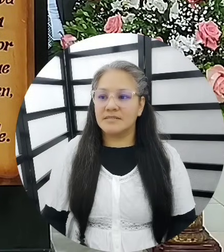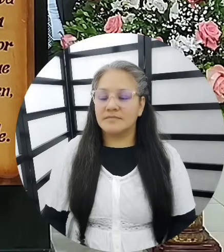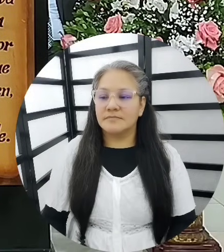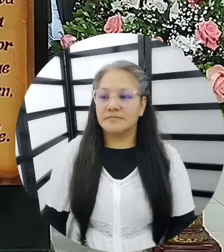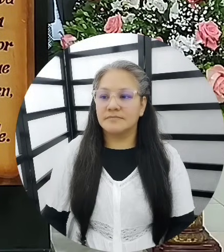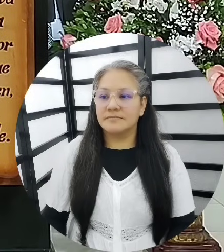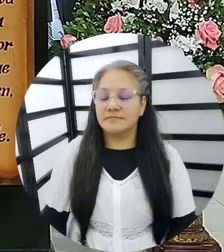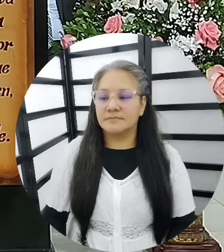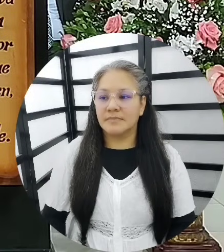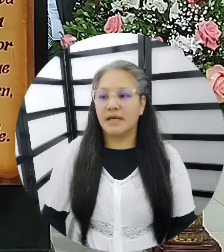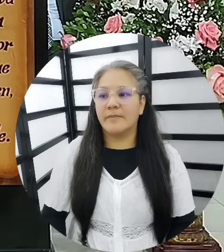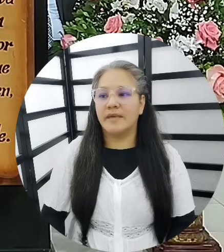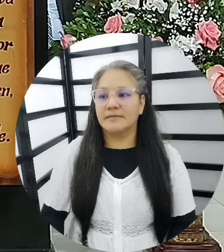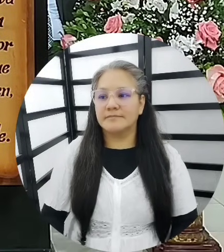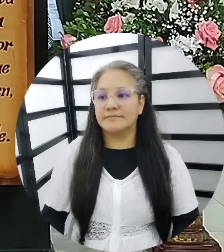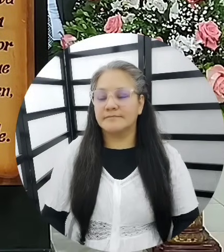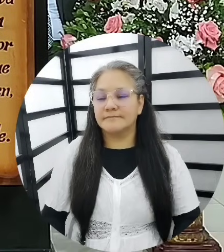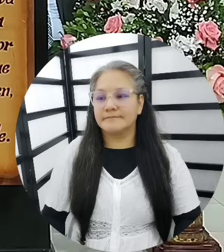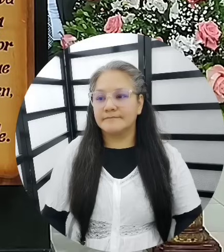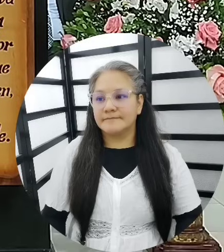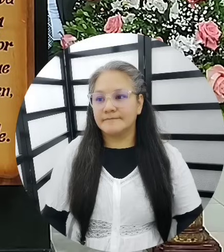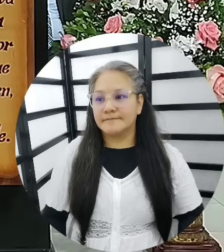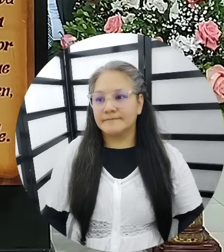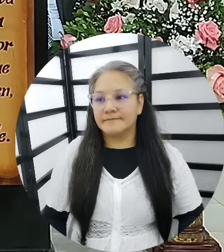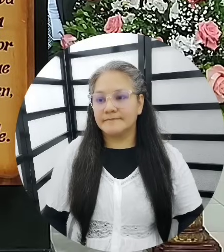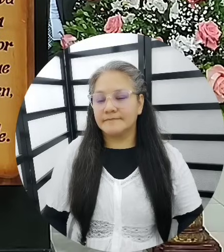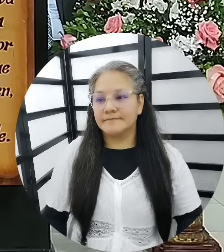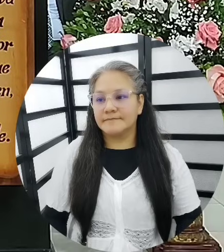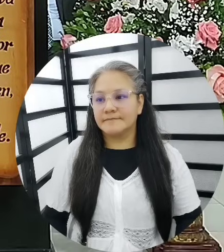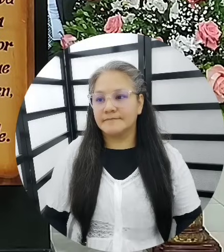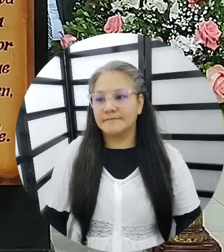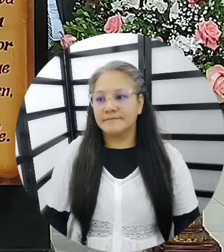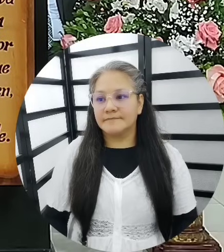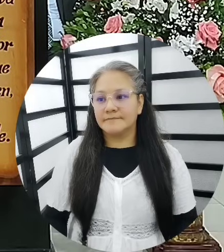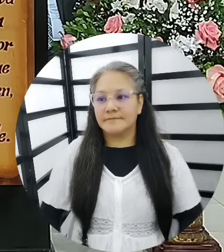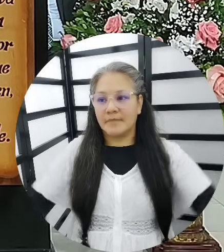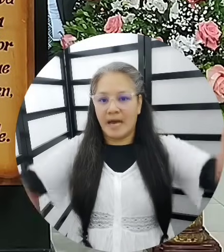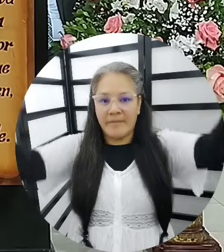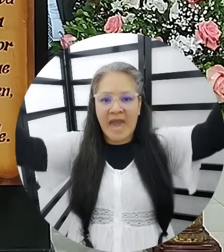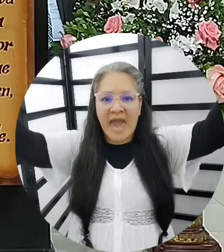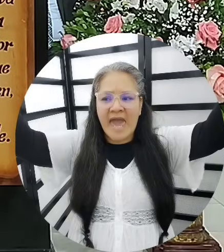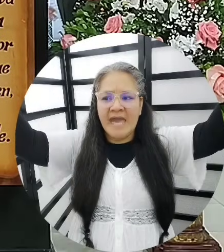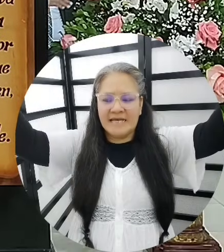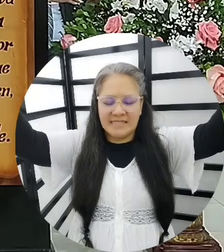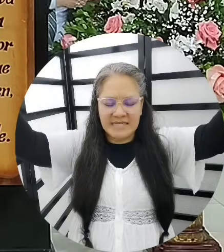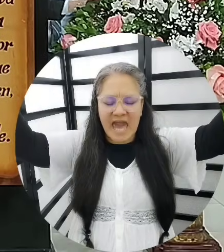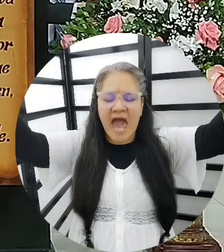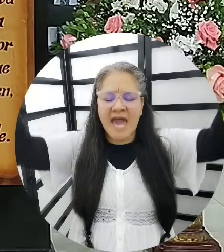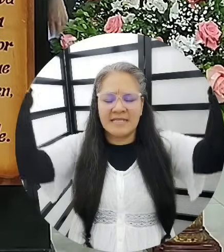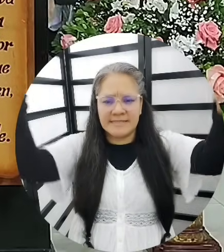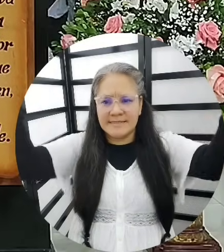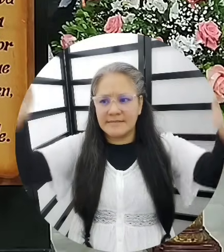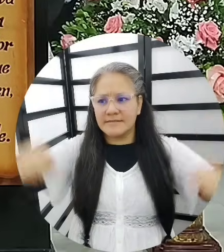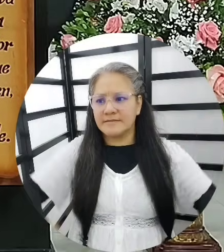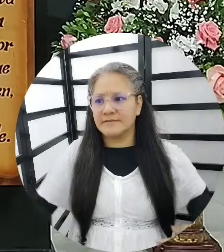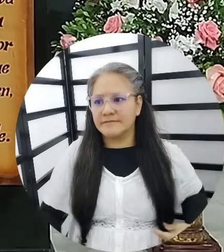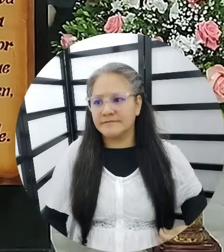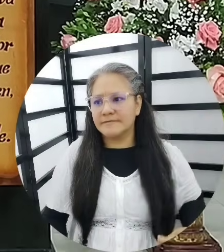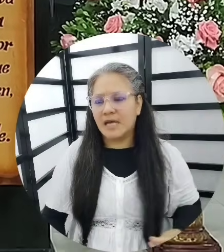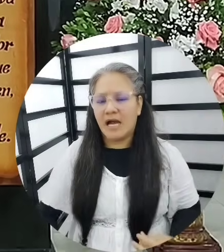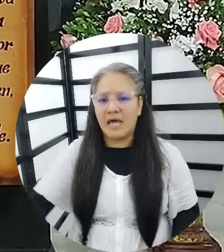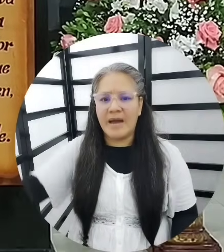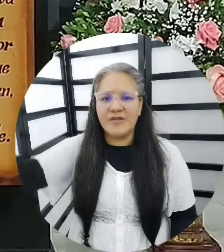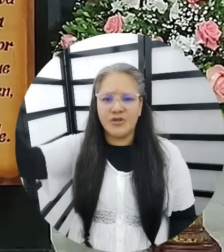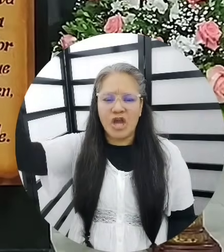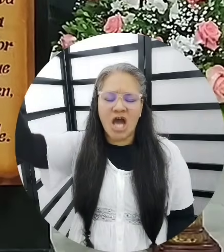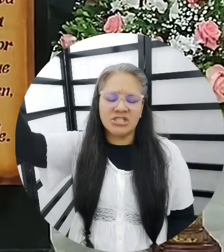lejos de Dios, desconectados de Dios, separados de Dios. No podemos estar en ningún